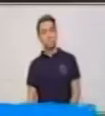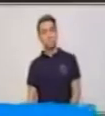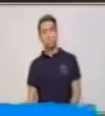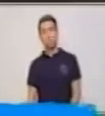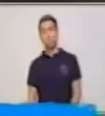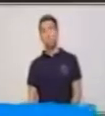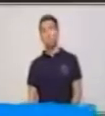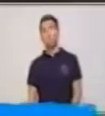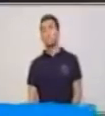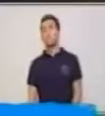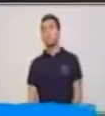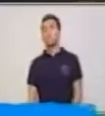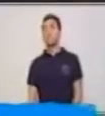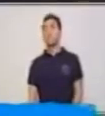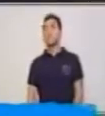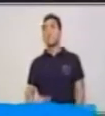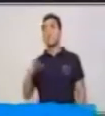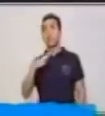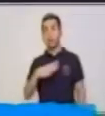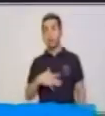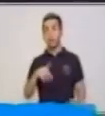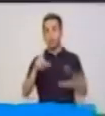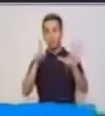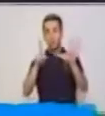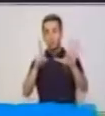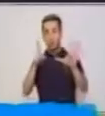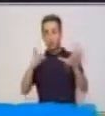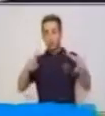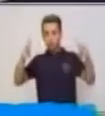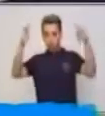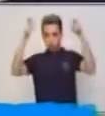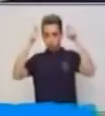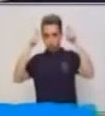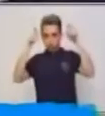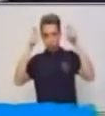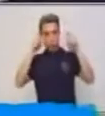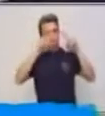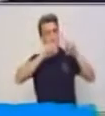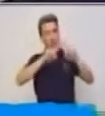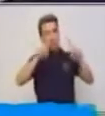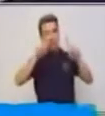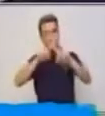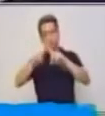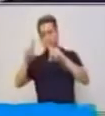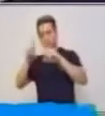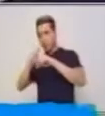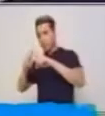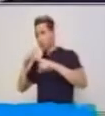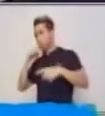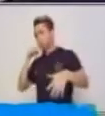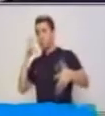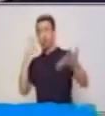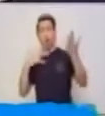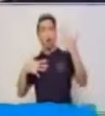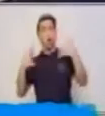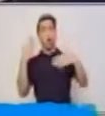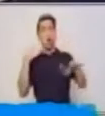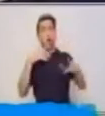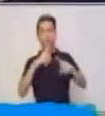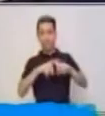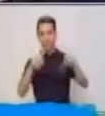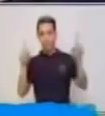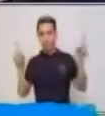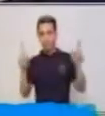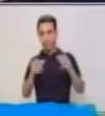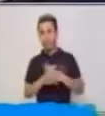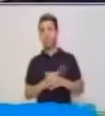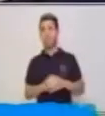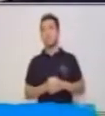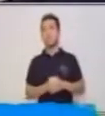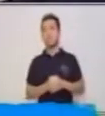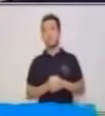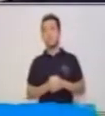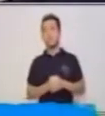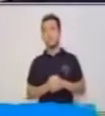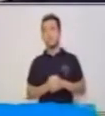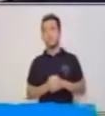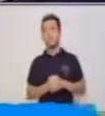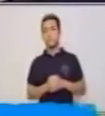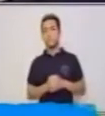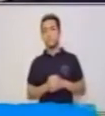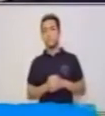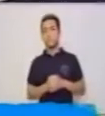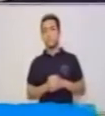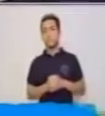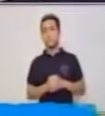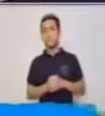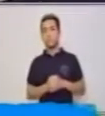Tenemos 6 sombreros distintos, de colores diferentes. Ahora, les voy a